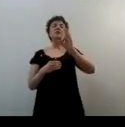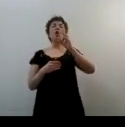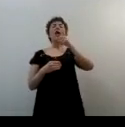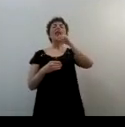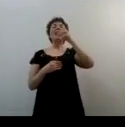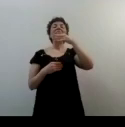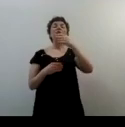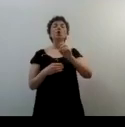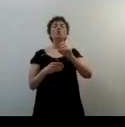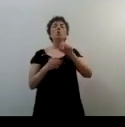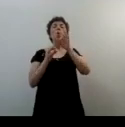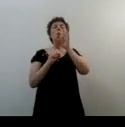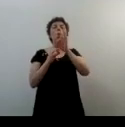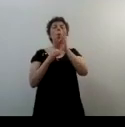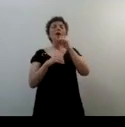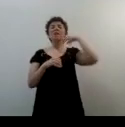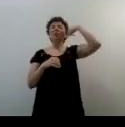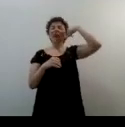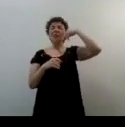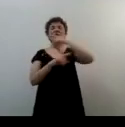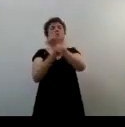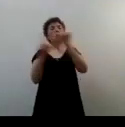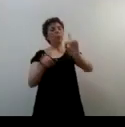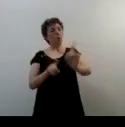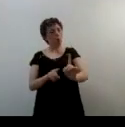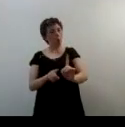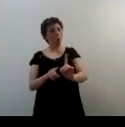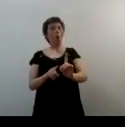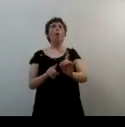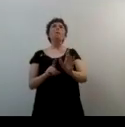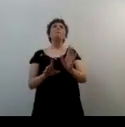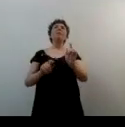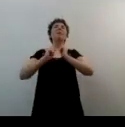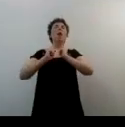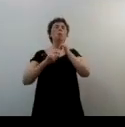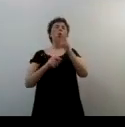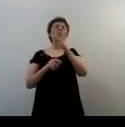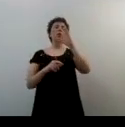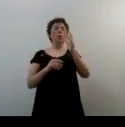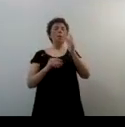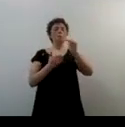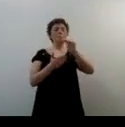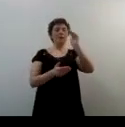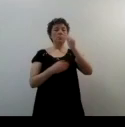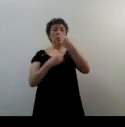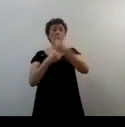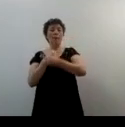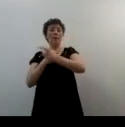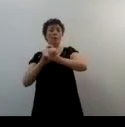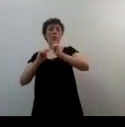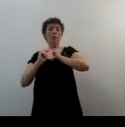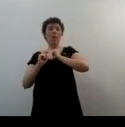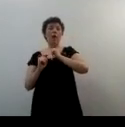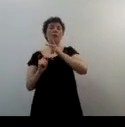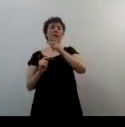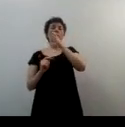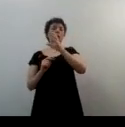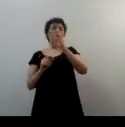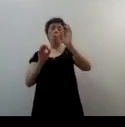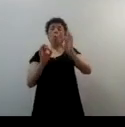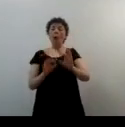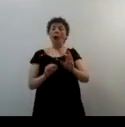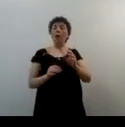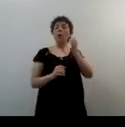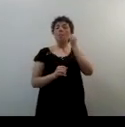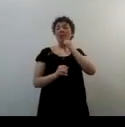no están prohibidas. Simplemente quiere decir que te aportan un poquito más de carbohidrato. Pues que un plátano te aporta el doble de carbohidrato que una manzana. Pero vamos,